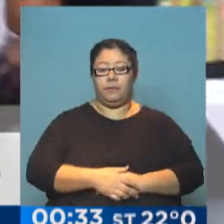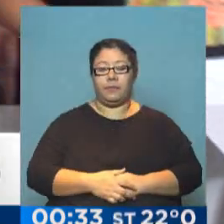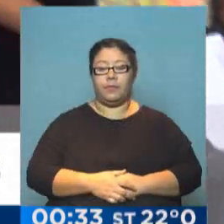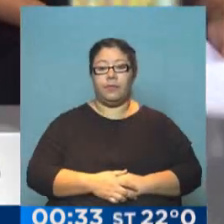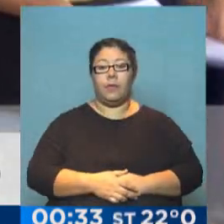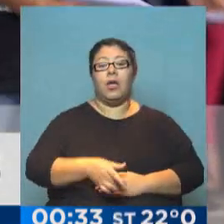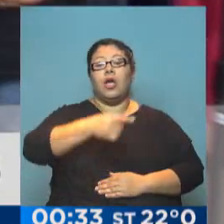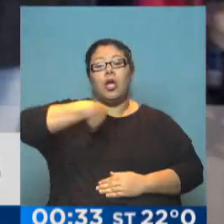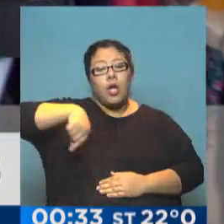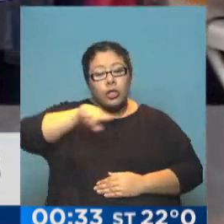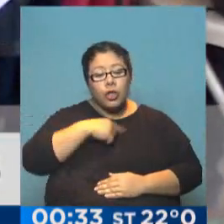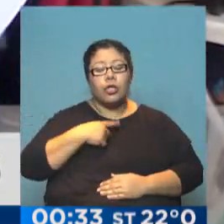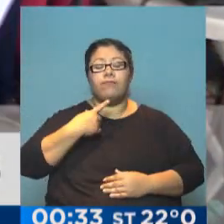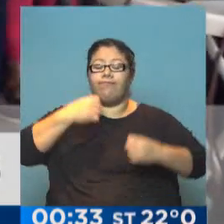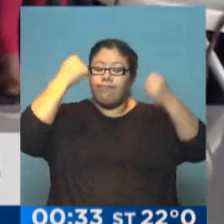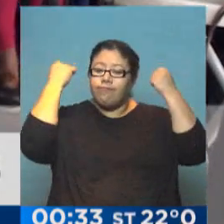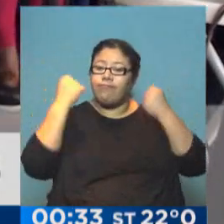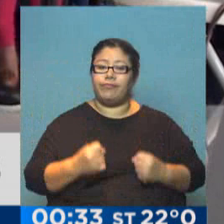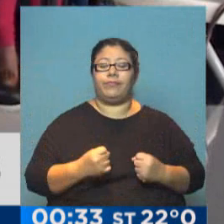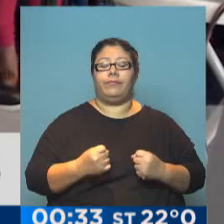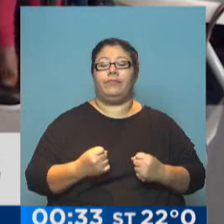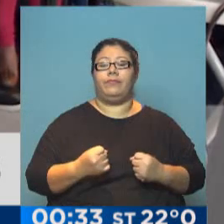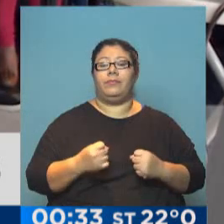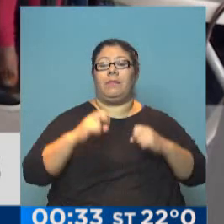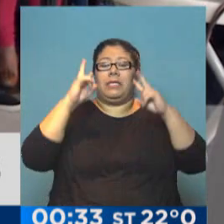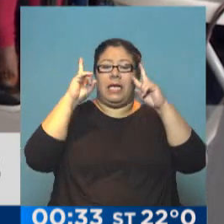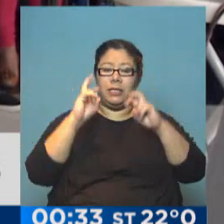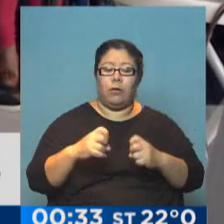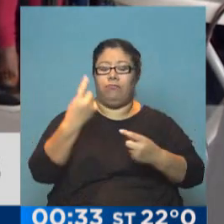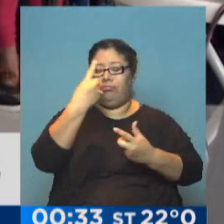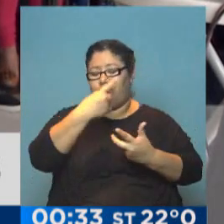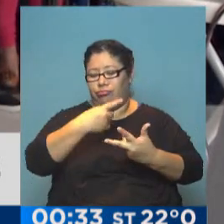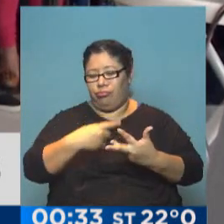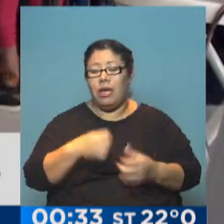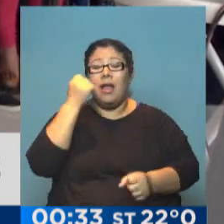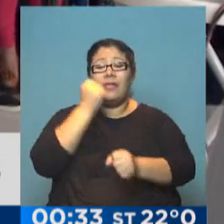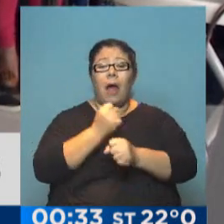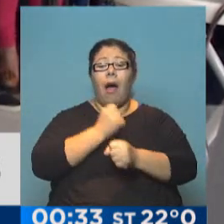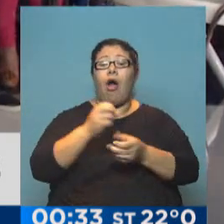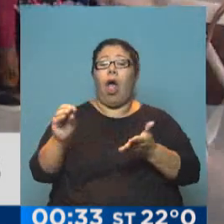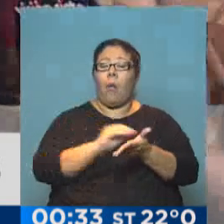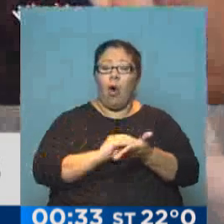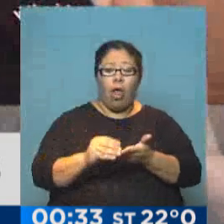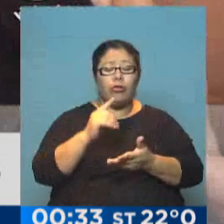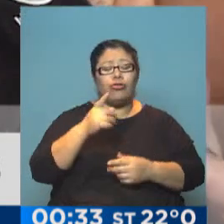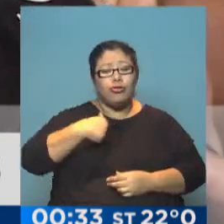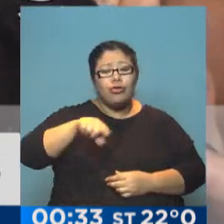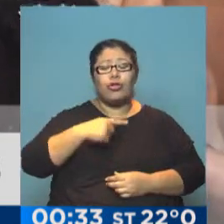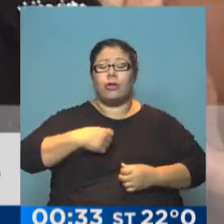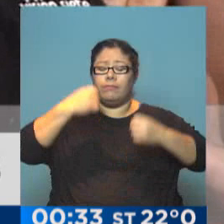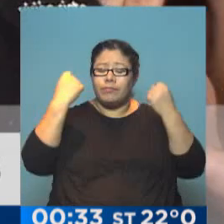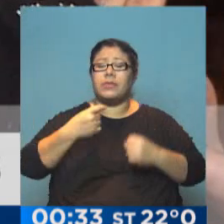Nosotros estamos muy convencidos de todo lo hecho, muy convencidos del enorme trabajo de nuestros abogados. En base a